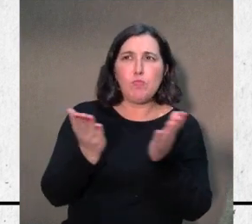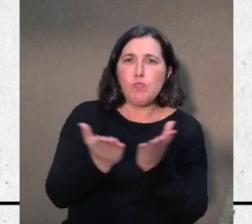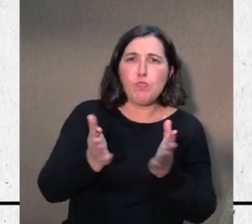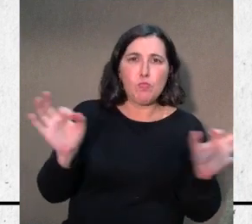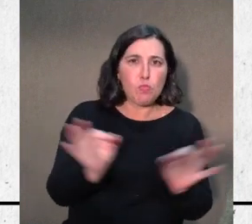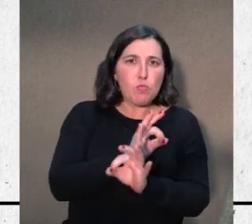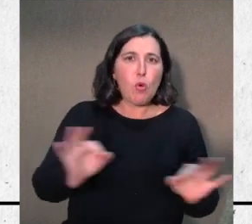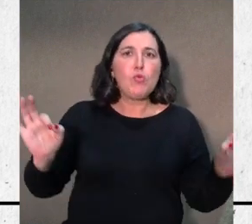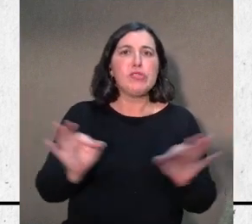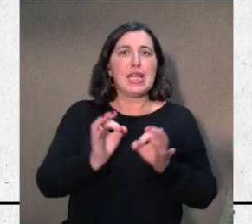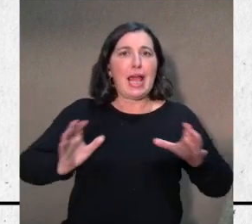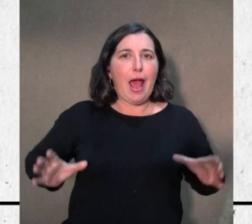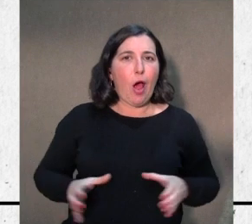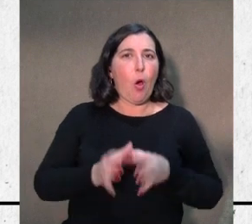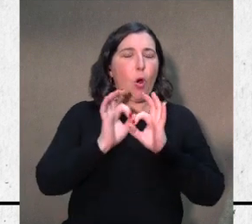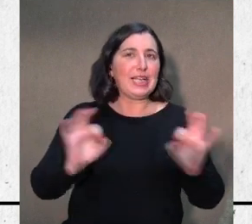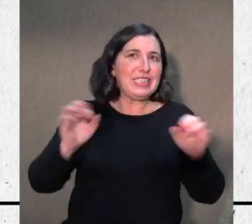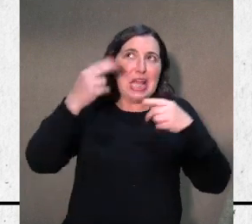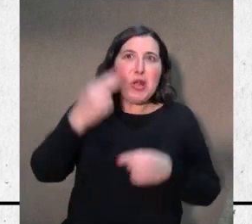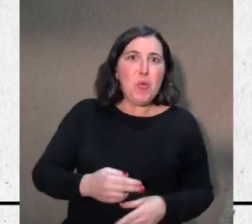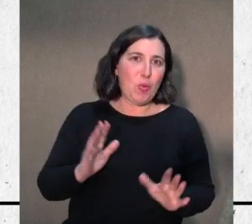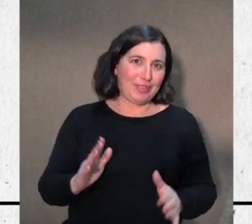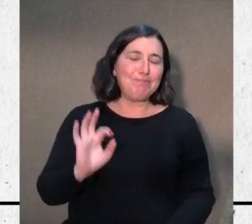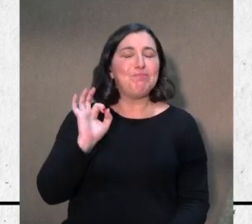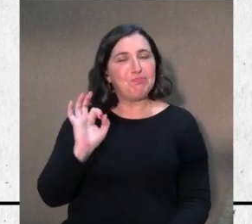Bien, gracias. Elizabeth.